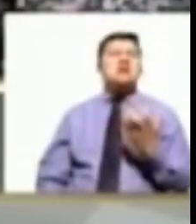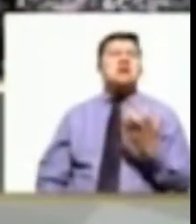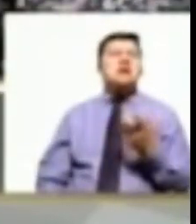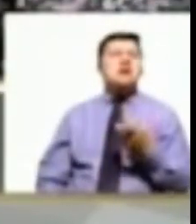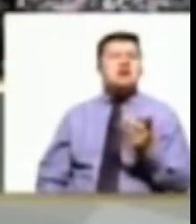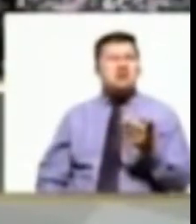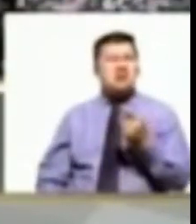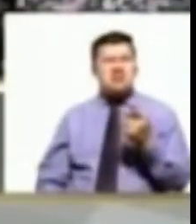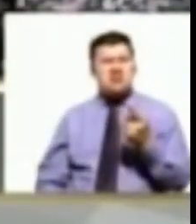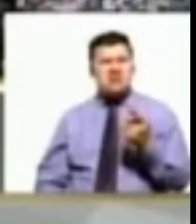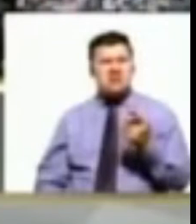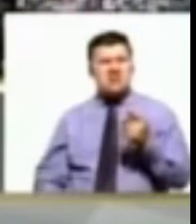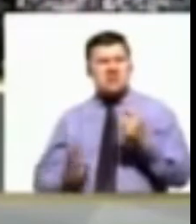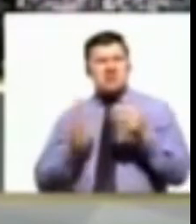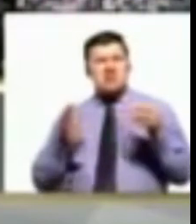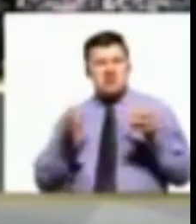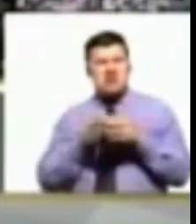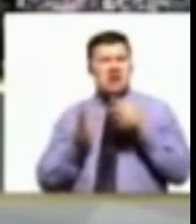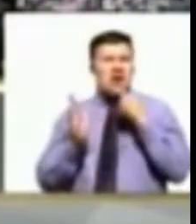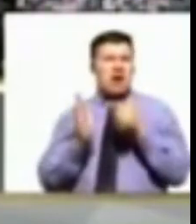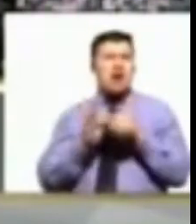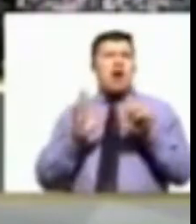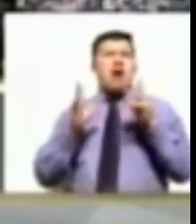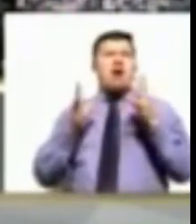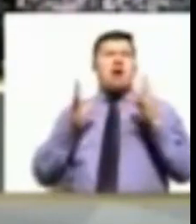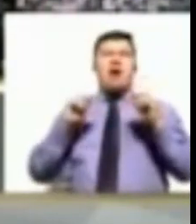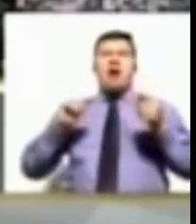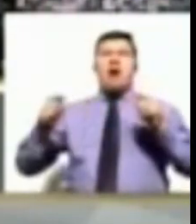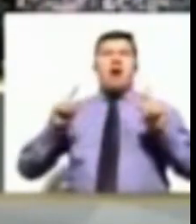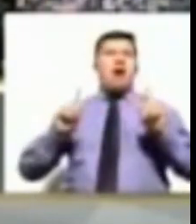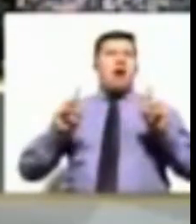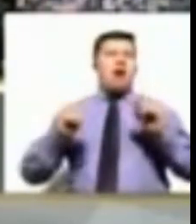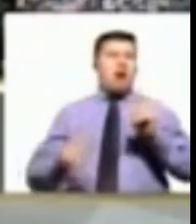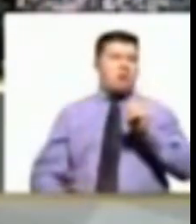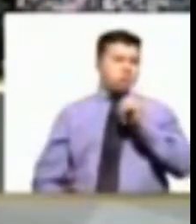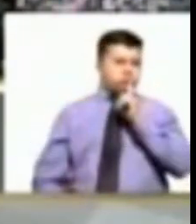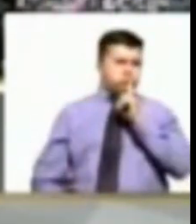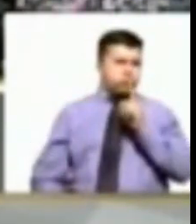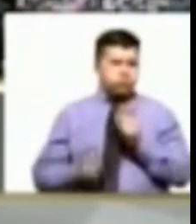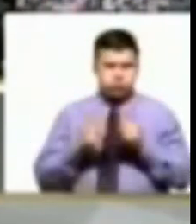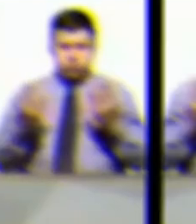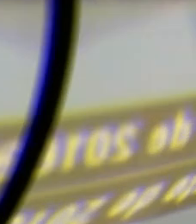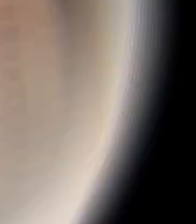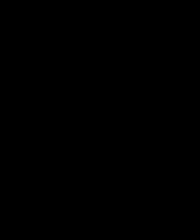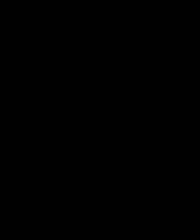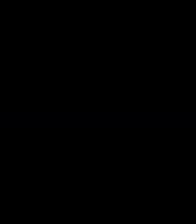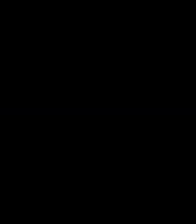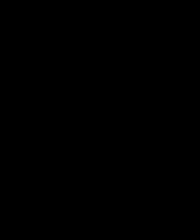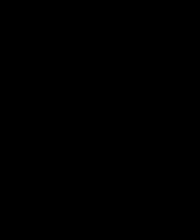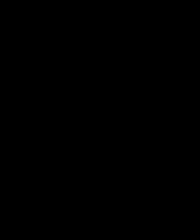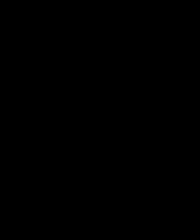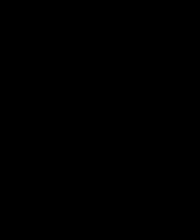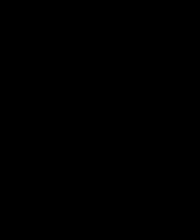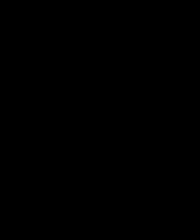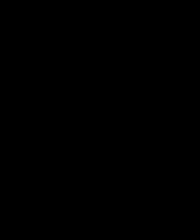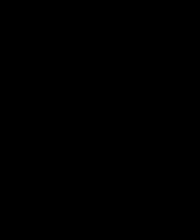que quieren con esas descalificaciones es apagar el debate y acallar a las mayorías de este país. Pero que ha